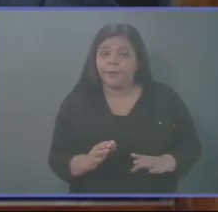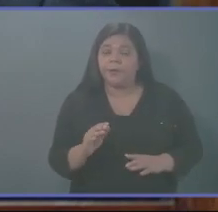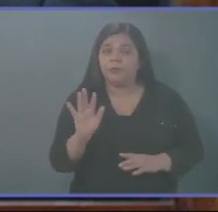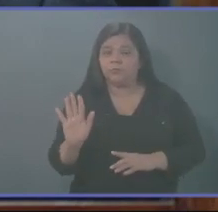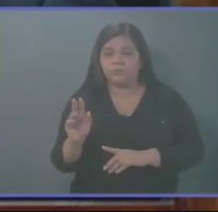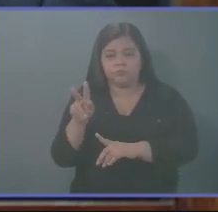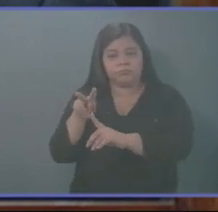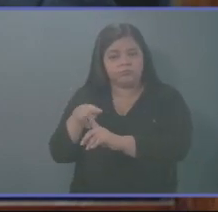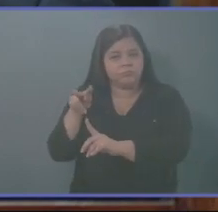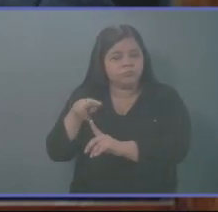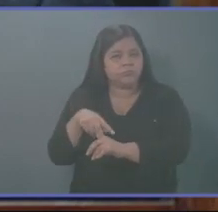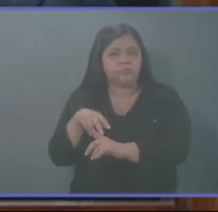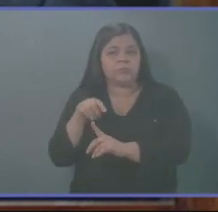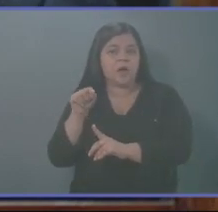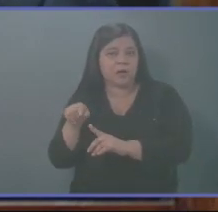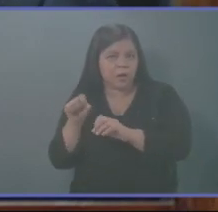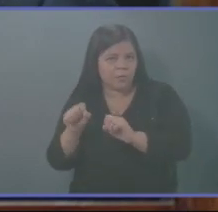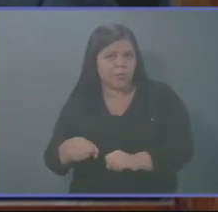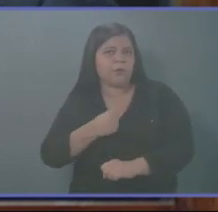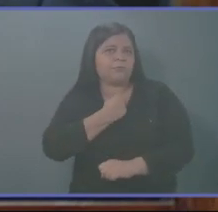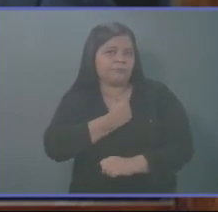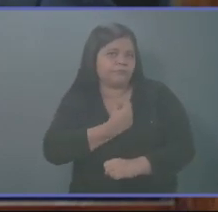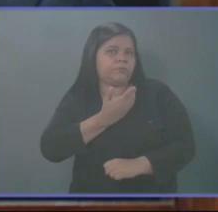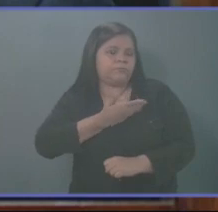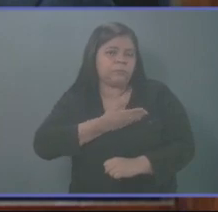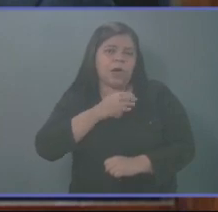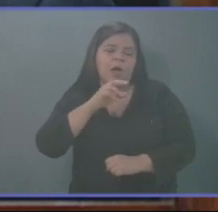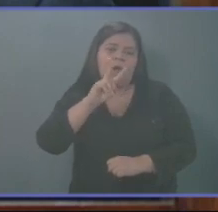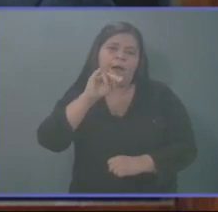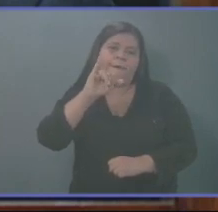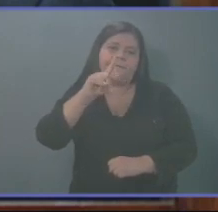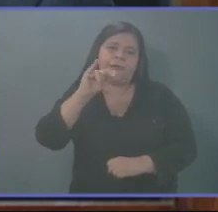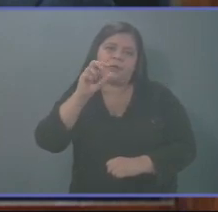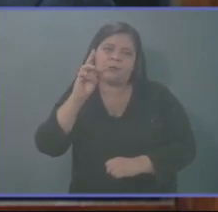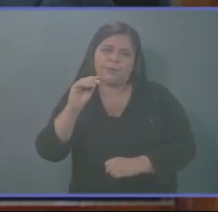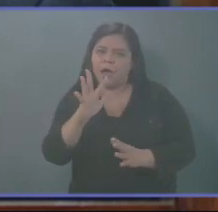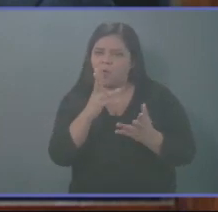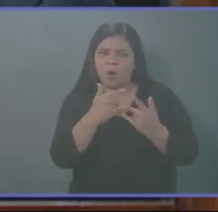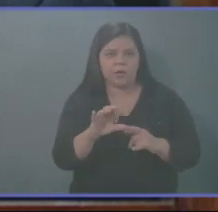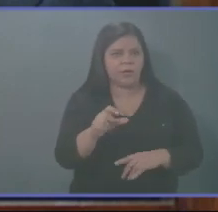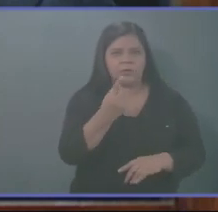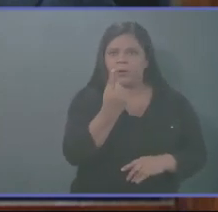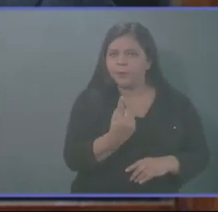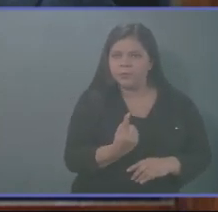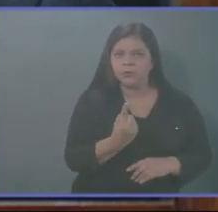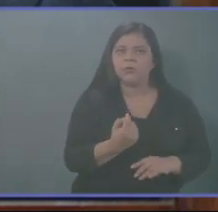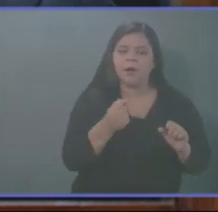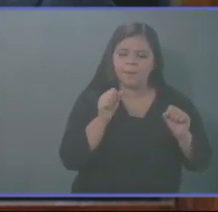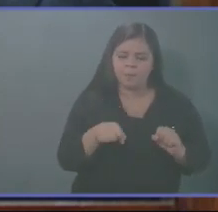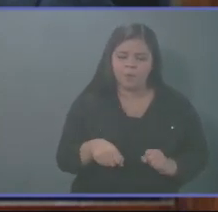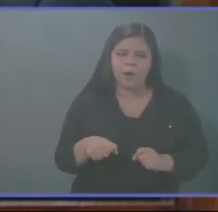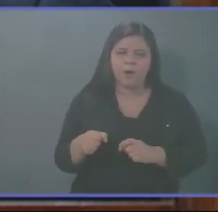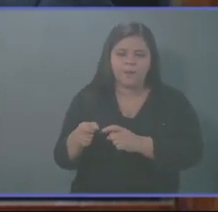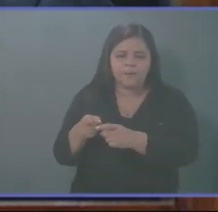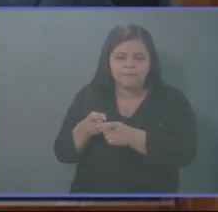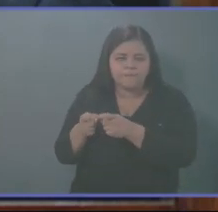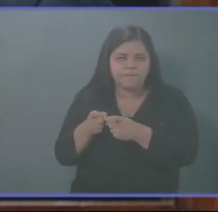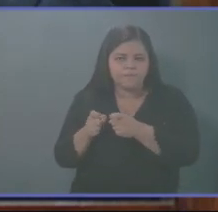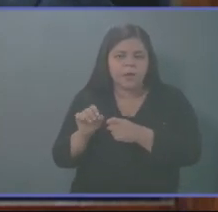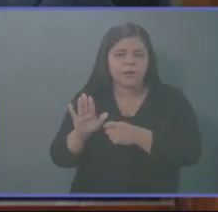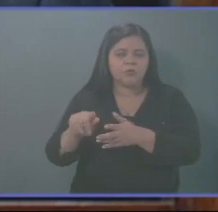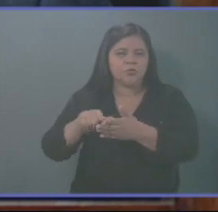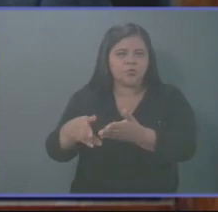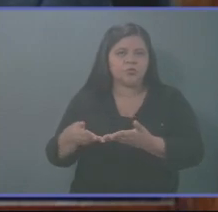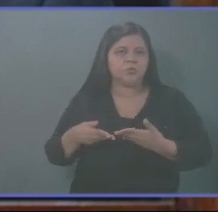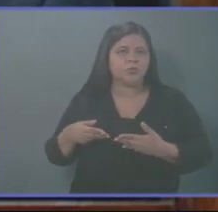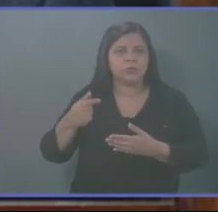para constituirse como víctima, pudiendo ser víctima de cualquier persona que cumpla los requisitos legales y administrativos para ejercer sus derechos